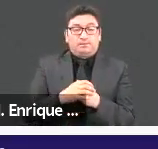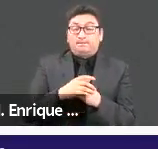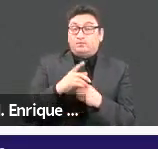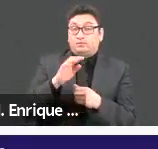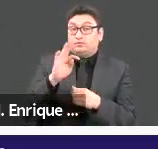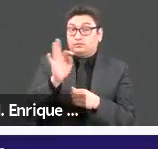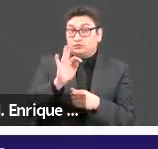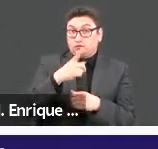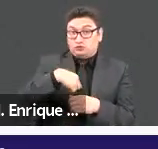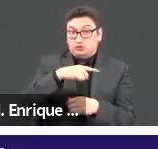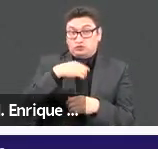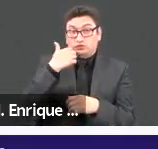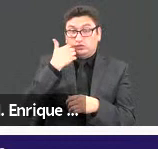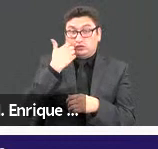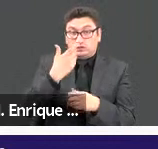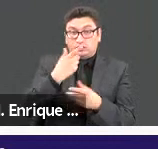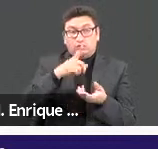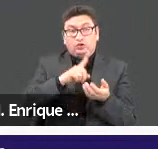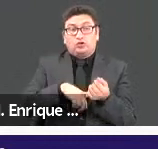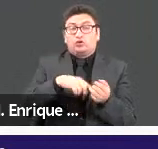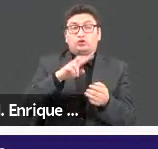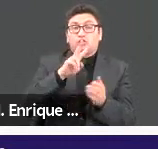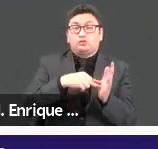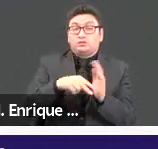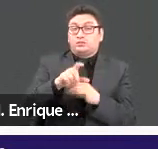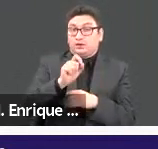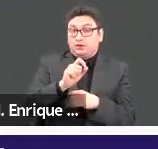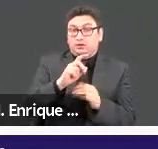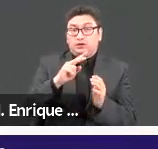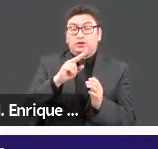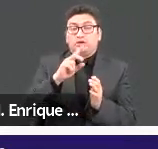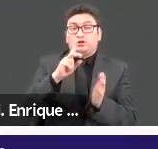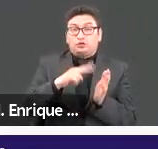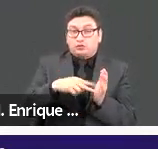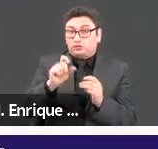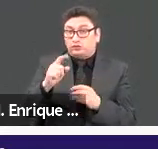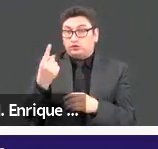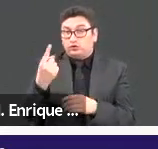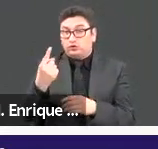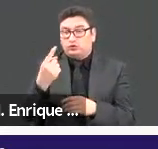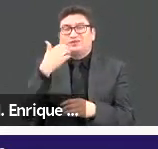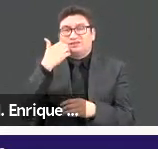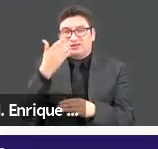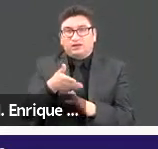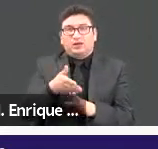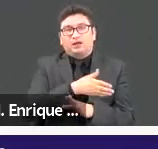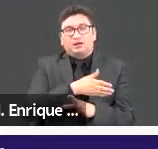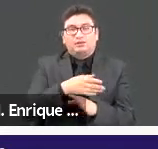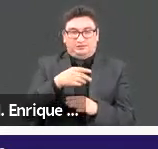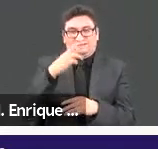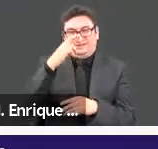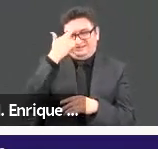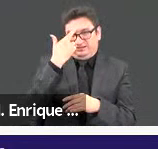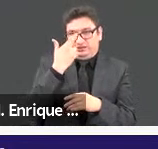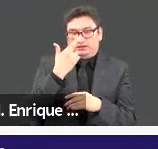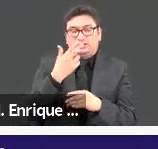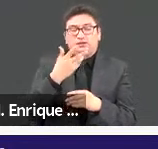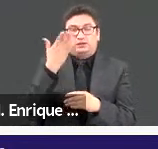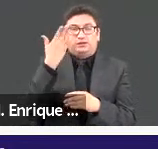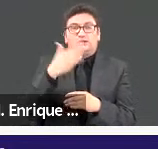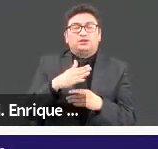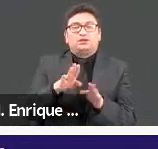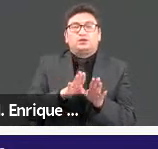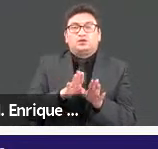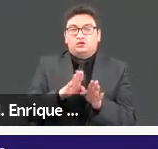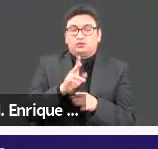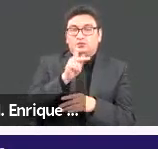queremos consultar no nada más de 2020 y 2021, ¿se acuerdan que les había comentado que se empezó a incorporar solamente en un sistema de